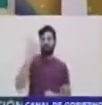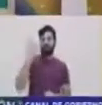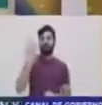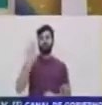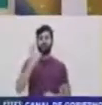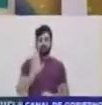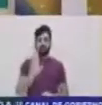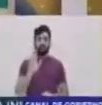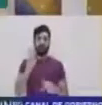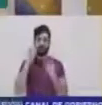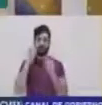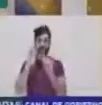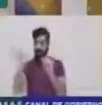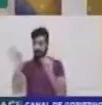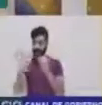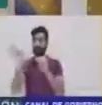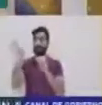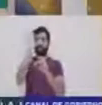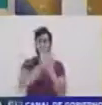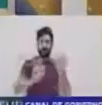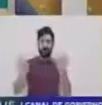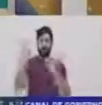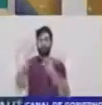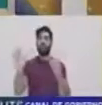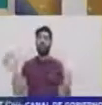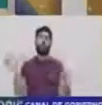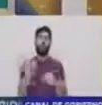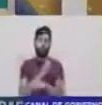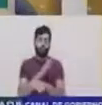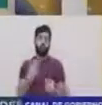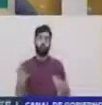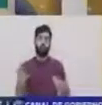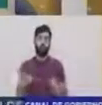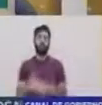si fuera un cuerpo geométrico